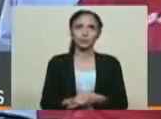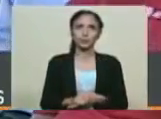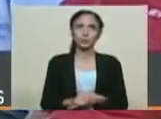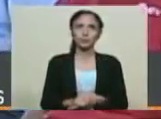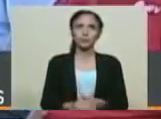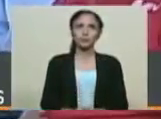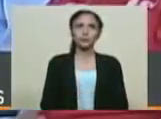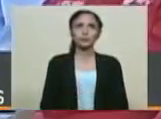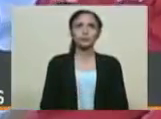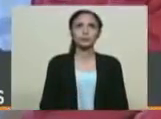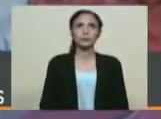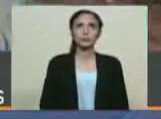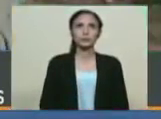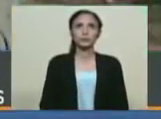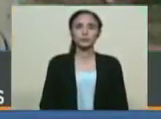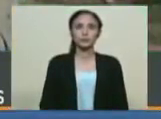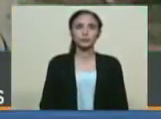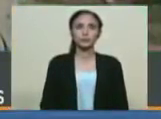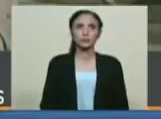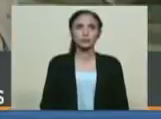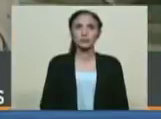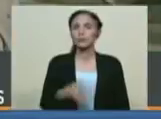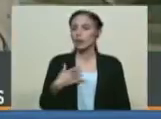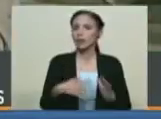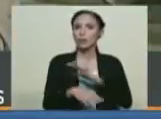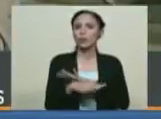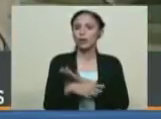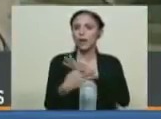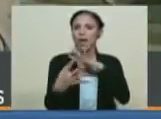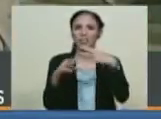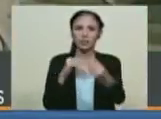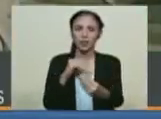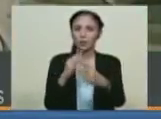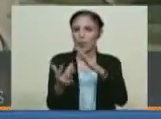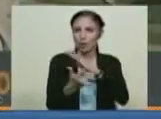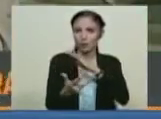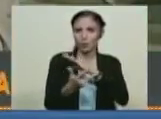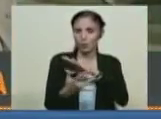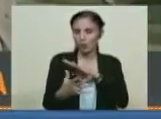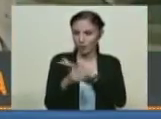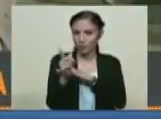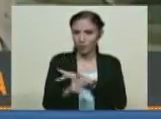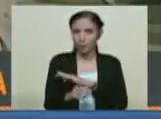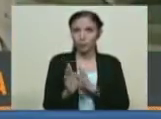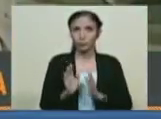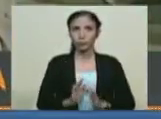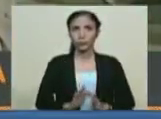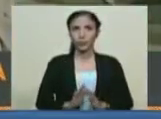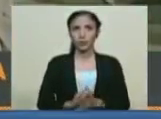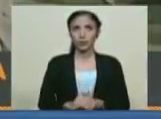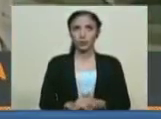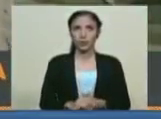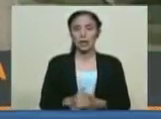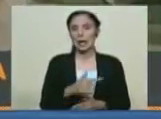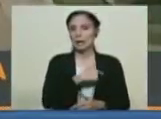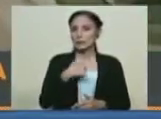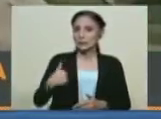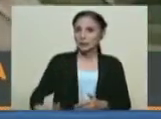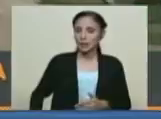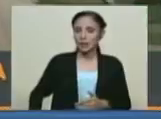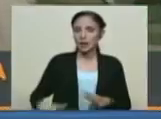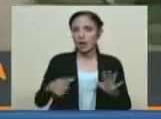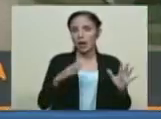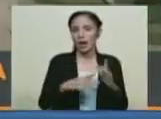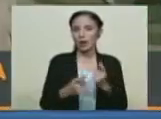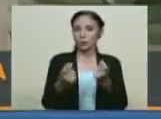Y por eso nosotros tenemos que apropiarnos de la tecnología. Los chinos han transferido su conocimiento y su